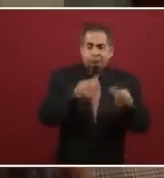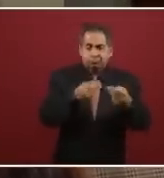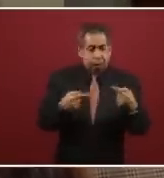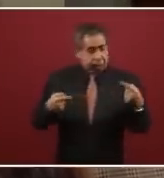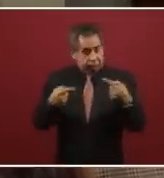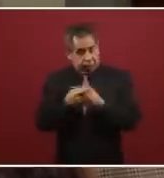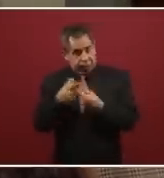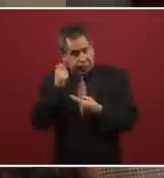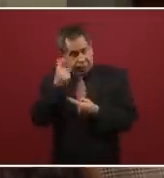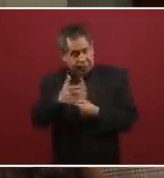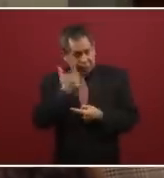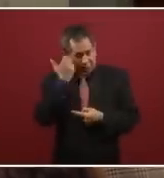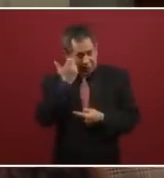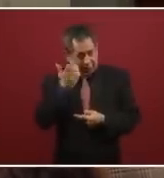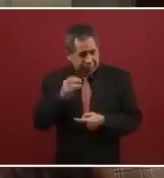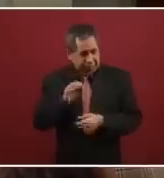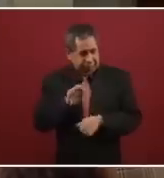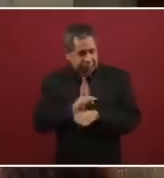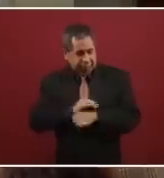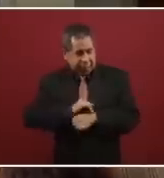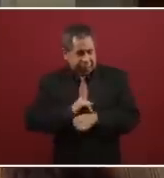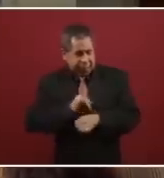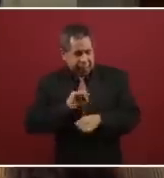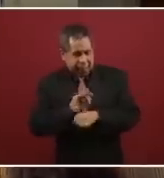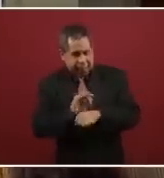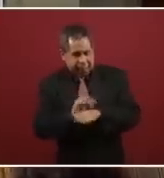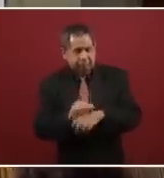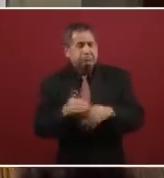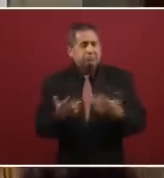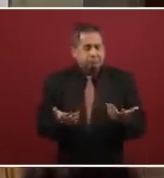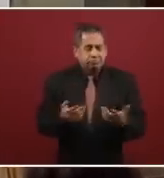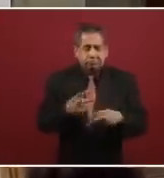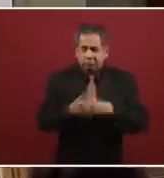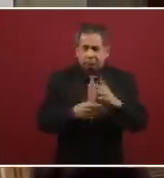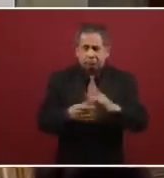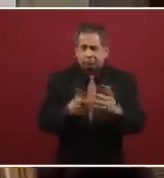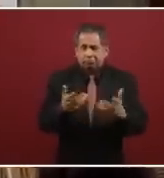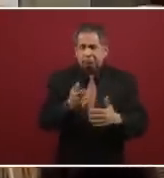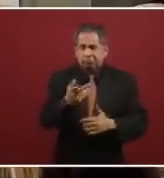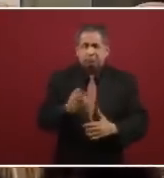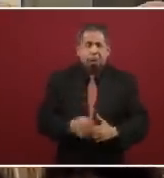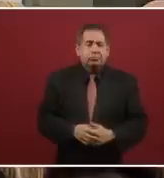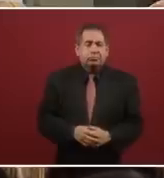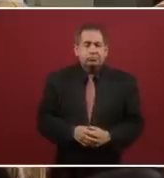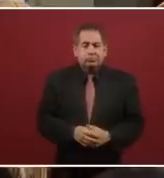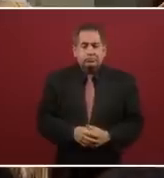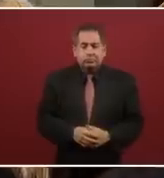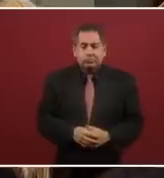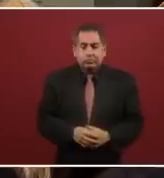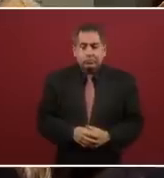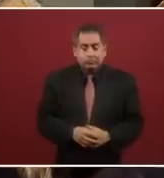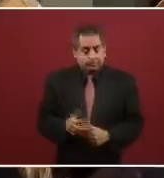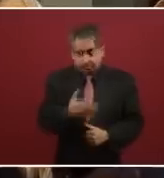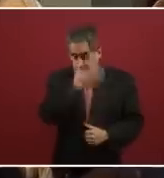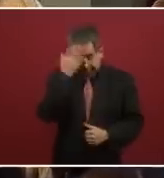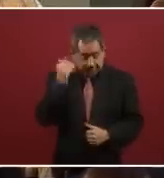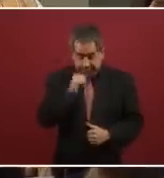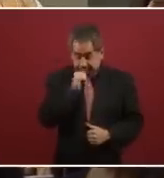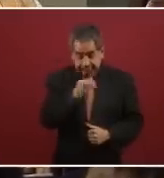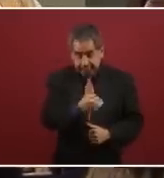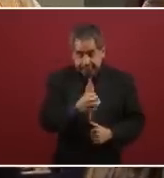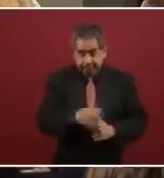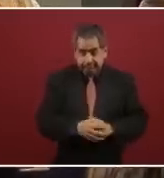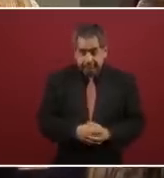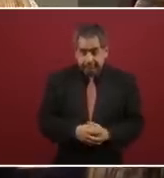interfiere de alguna forma con un conflicto de interés, y pues qué se estaría haciendo en el caso. Gracias. No sé nada de eso